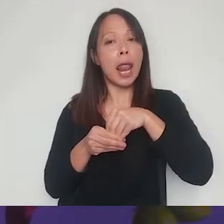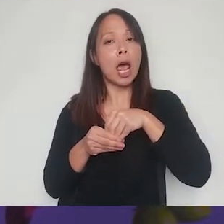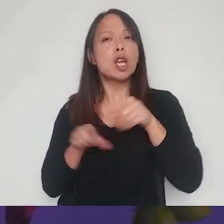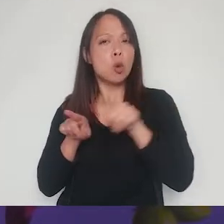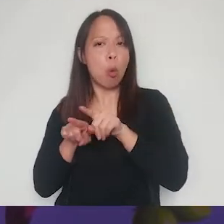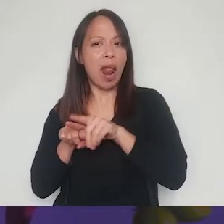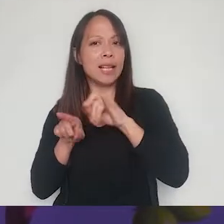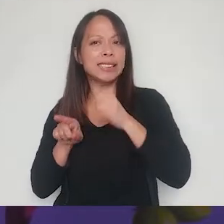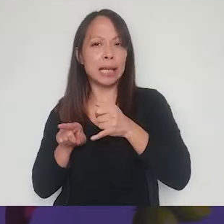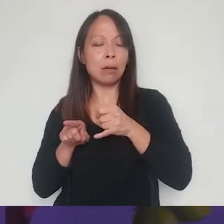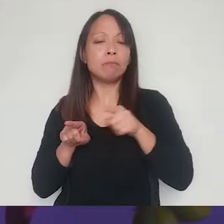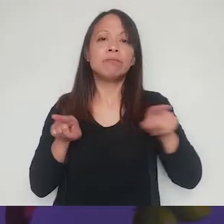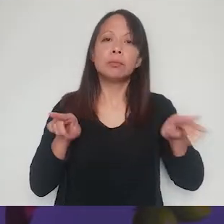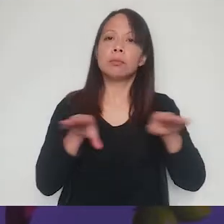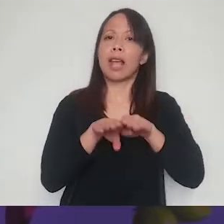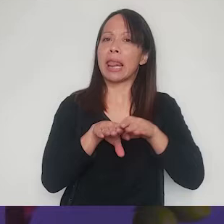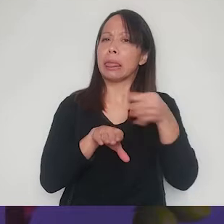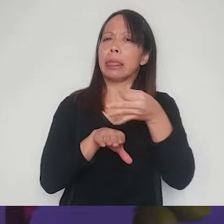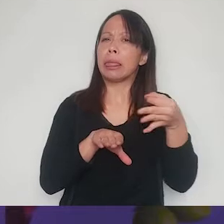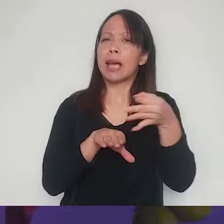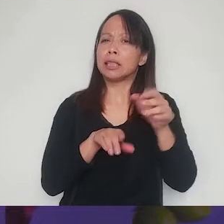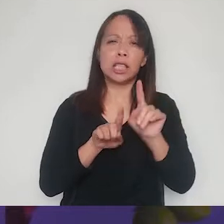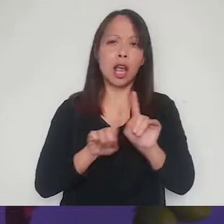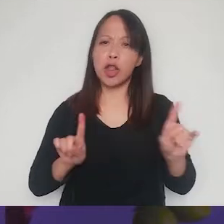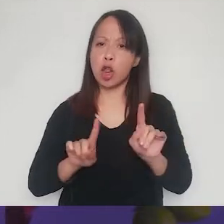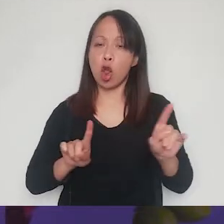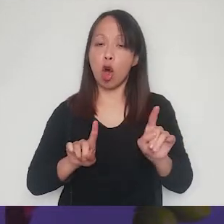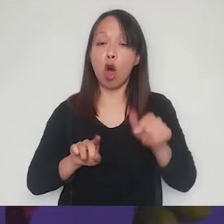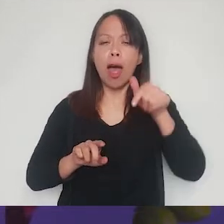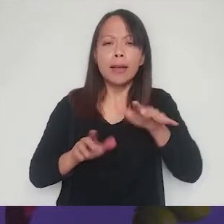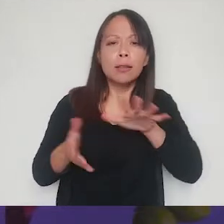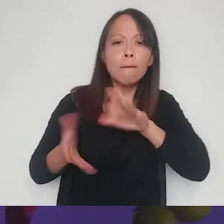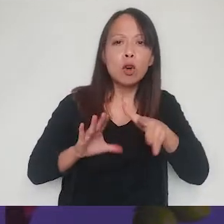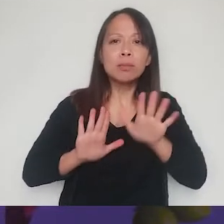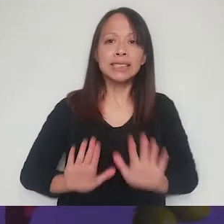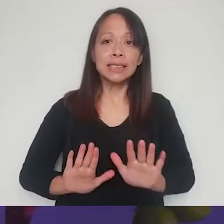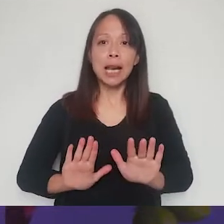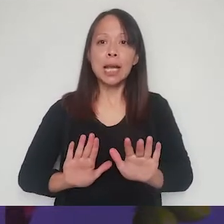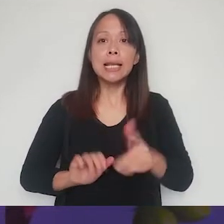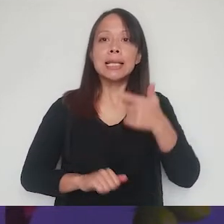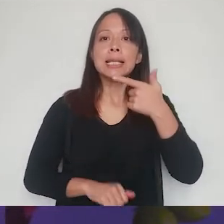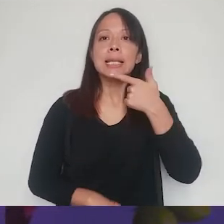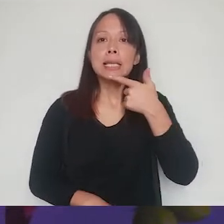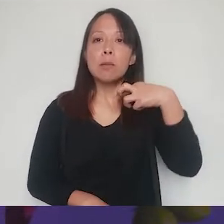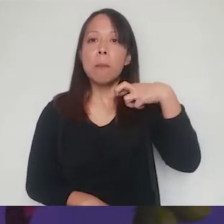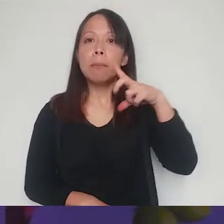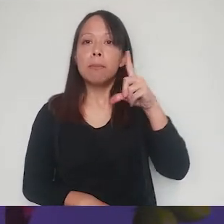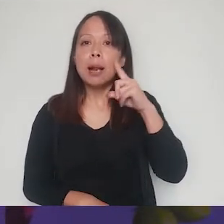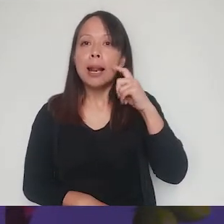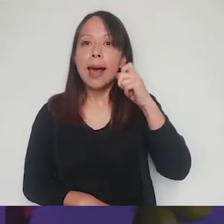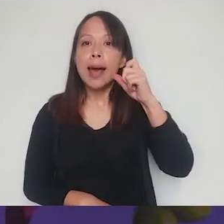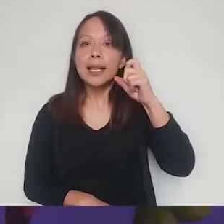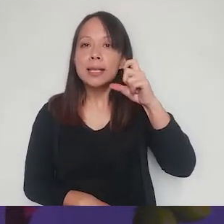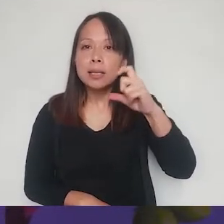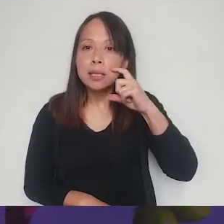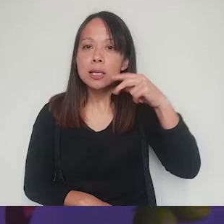son similares pero no idénticas. Este proceso se conoce entonces como splicing alternativo, y la manera en que yo siempre